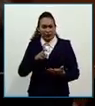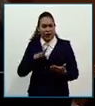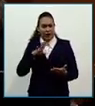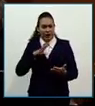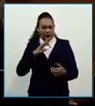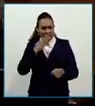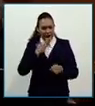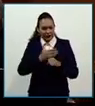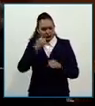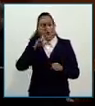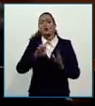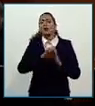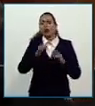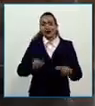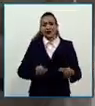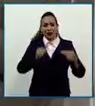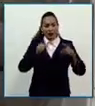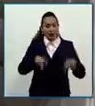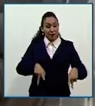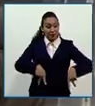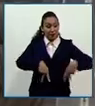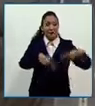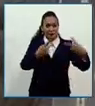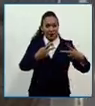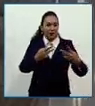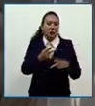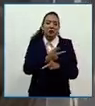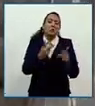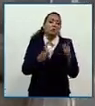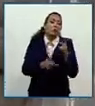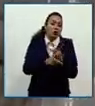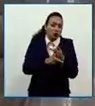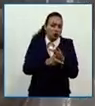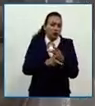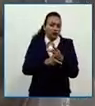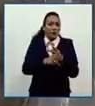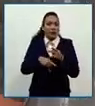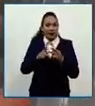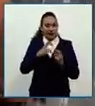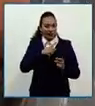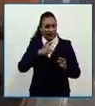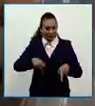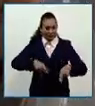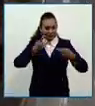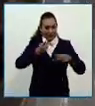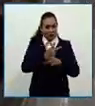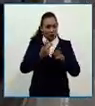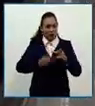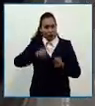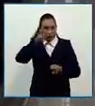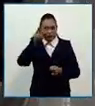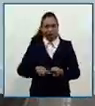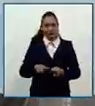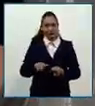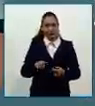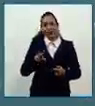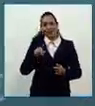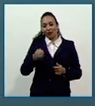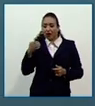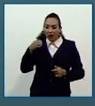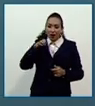a proveedores a no incurrir en prácticas comerciales engañosas. Explicó que el hecho de que la ley no defina